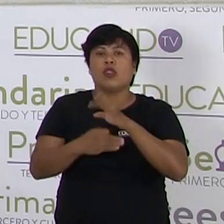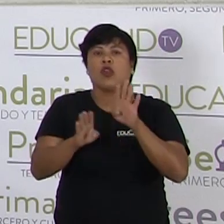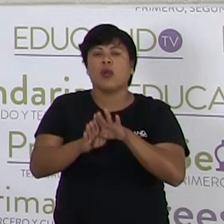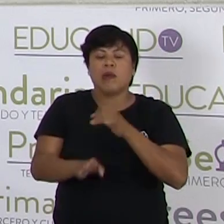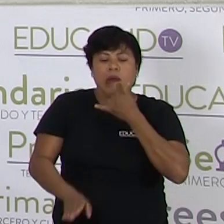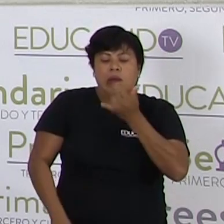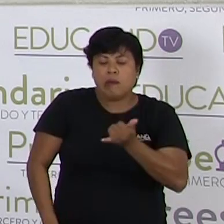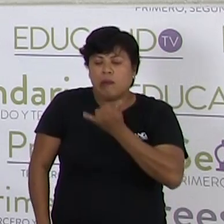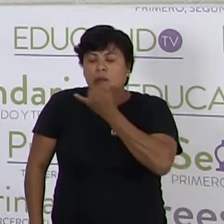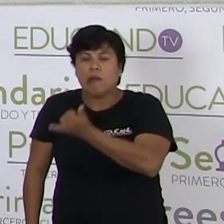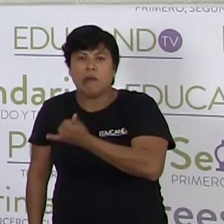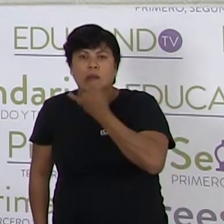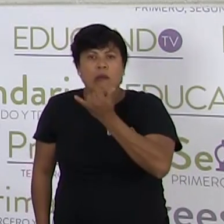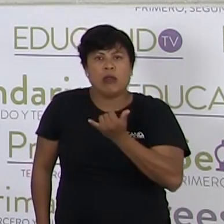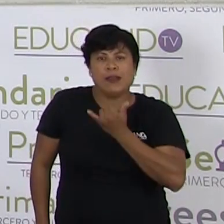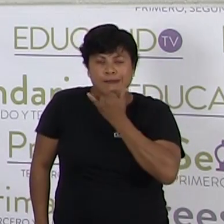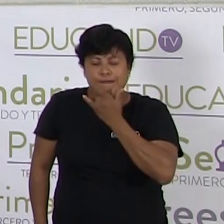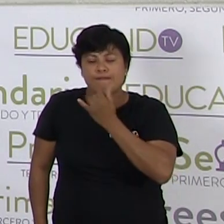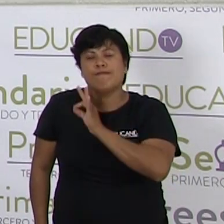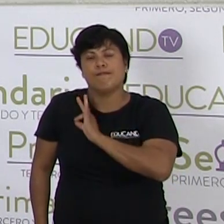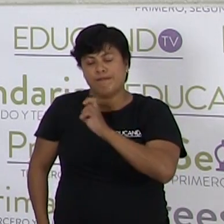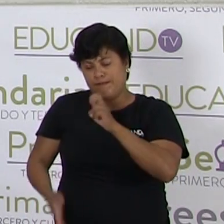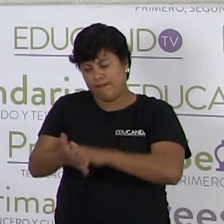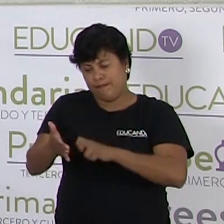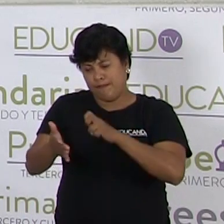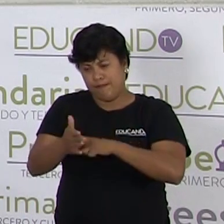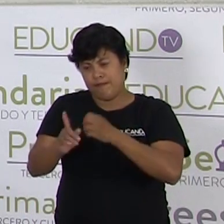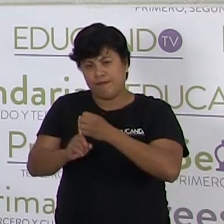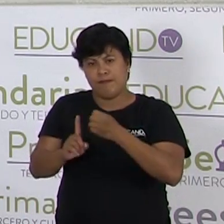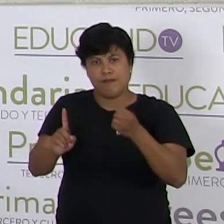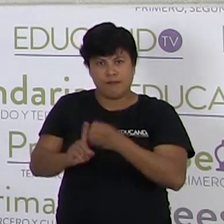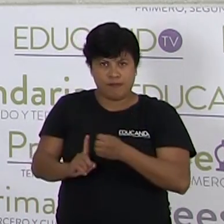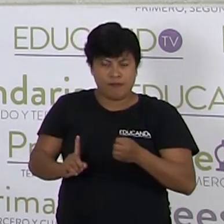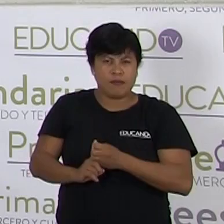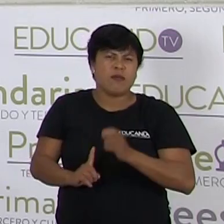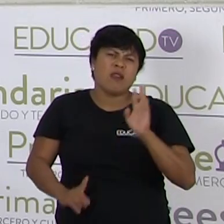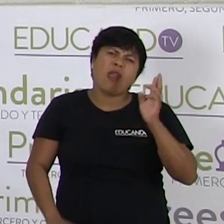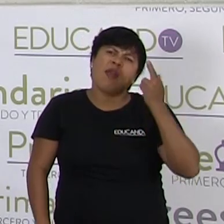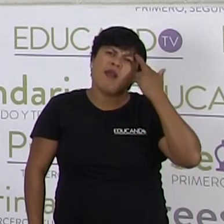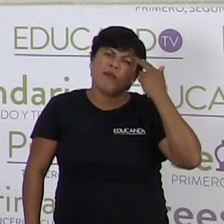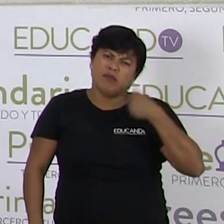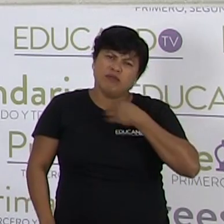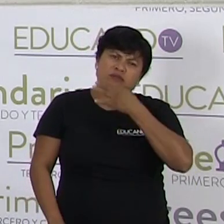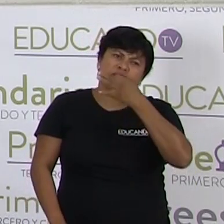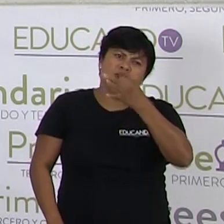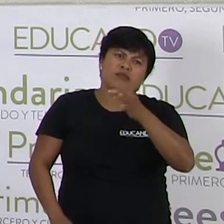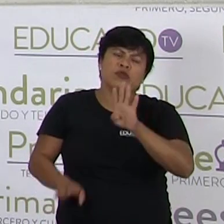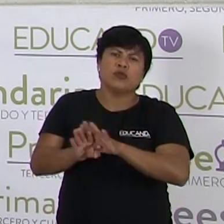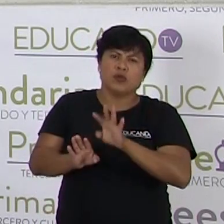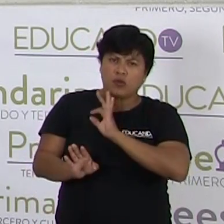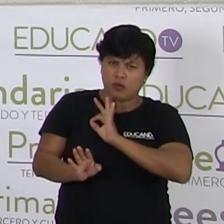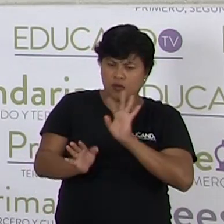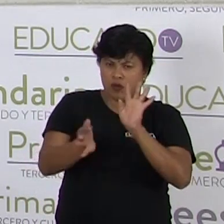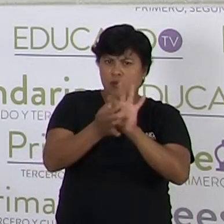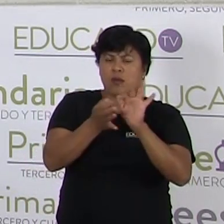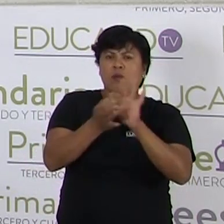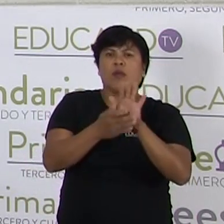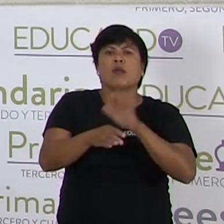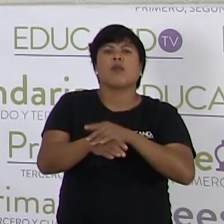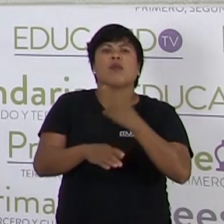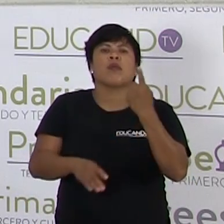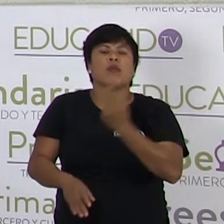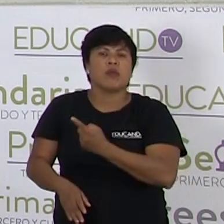errores que tenía este escrito. ¿Se acuerdan que les dije que les iba a explicar por